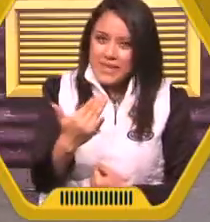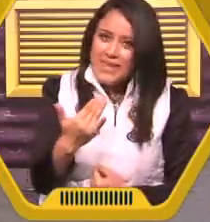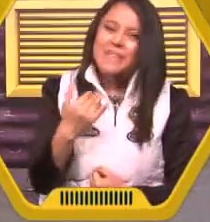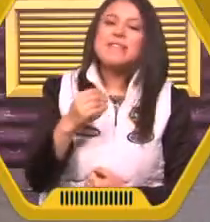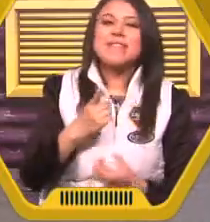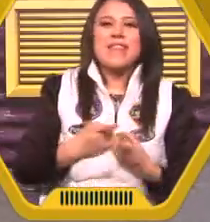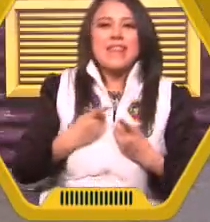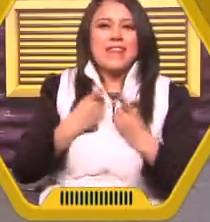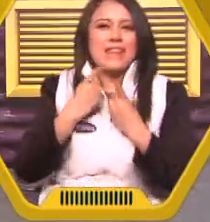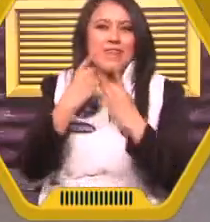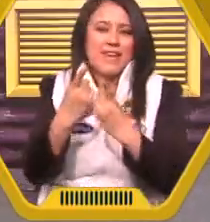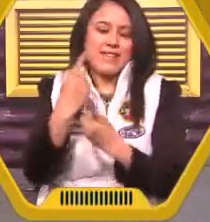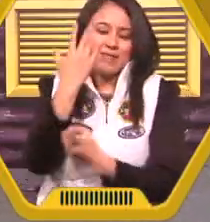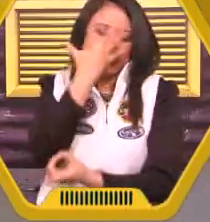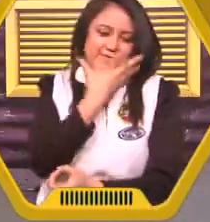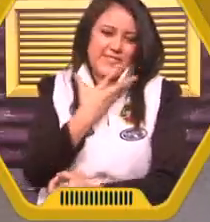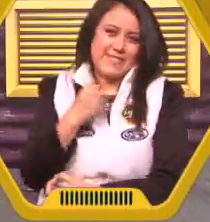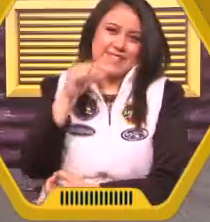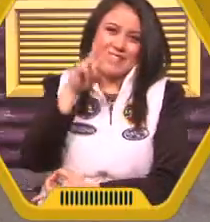dar. Entonces